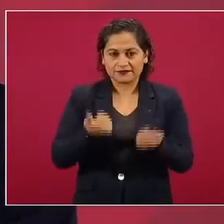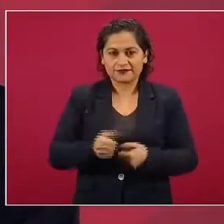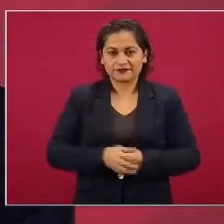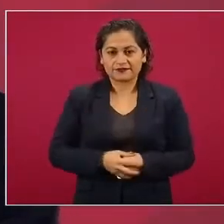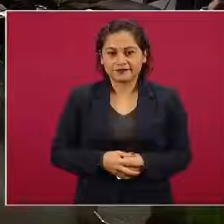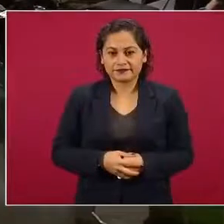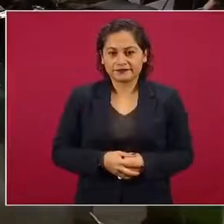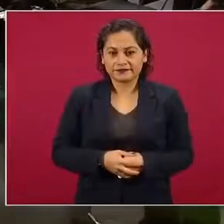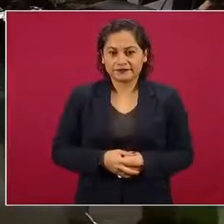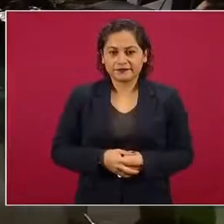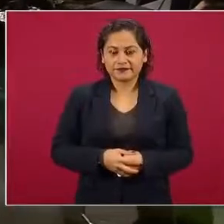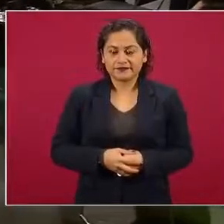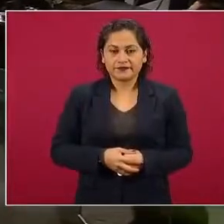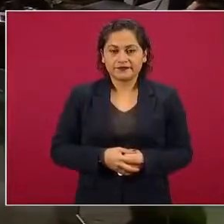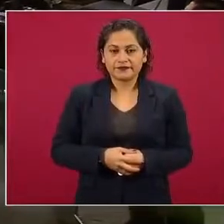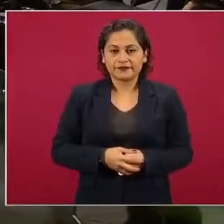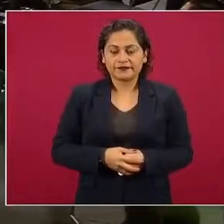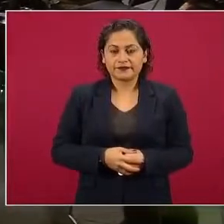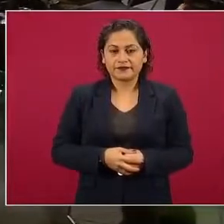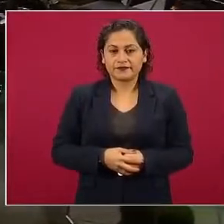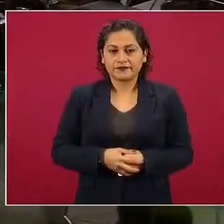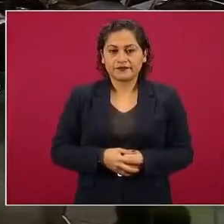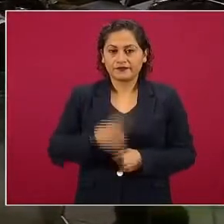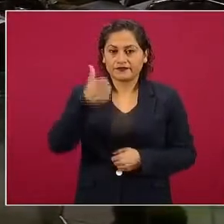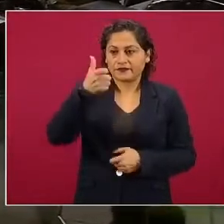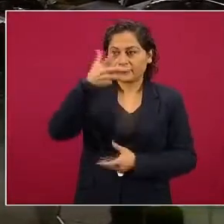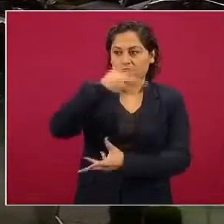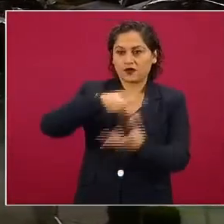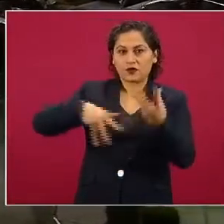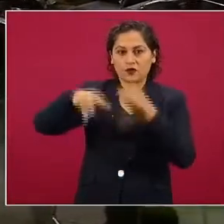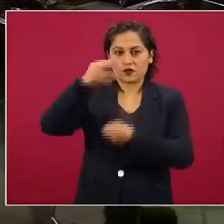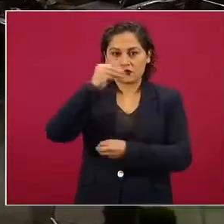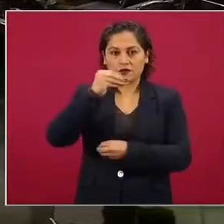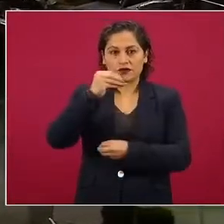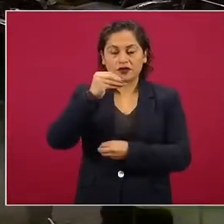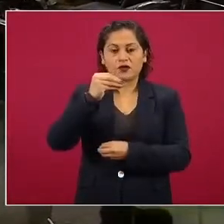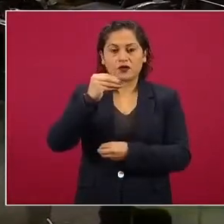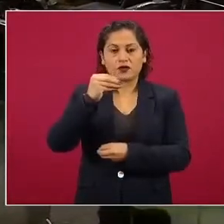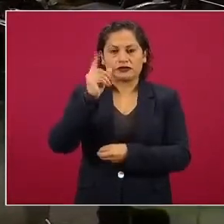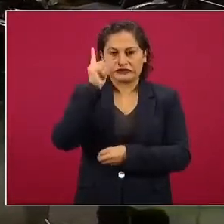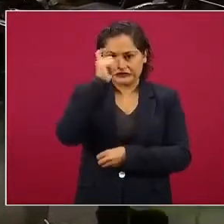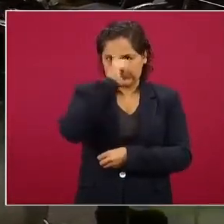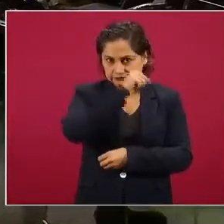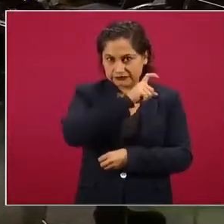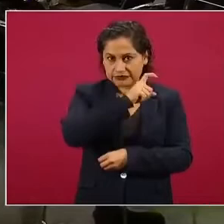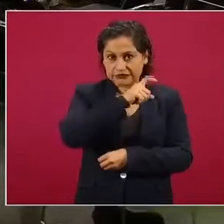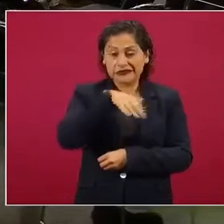Pero lo económico no lo es tanto. Acabar con la corrupción menos.